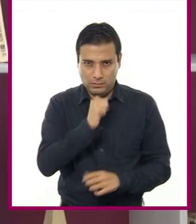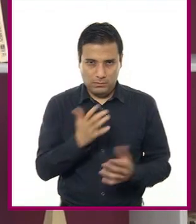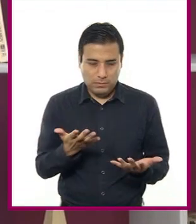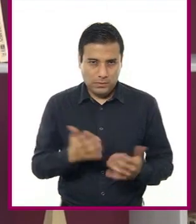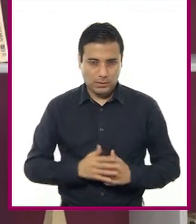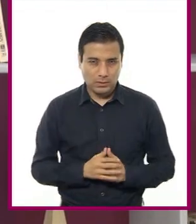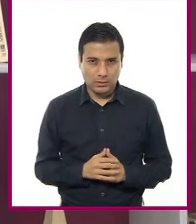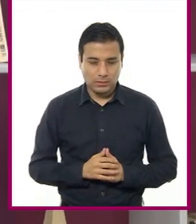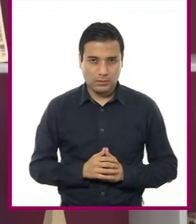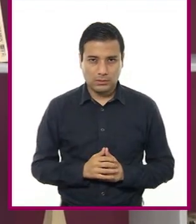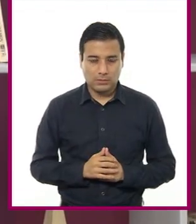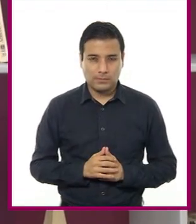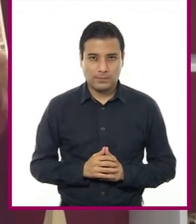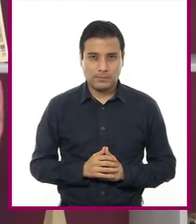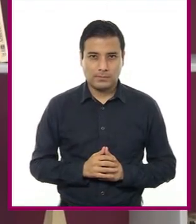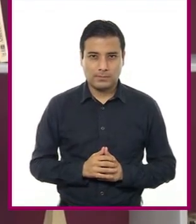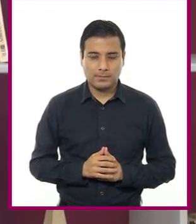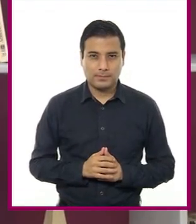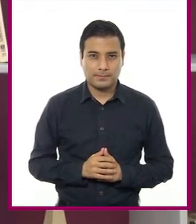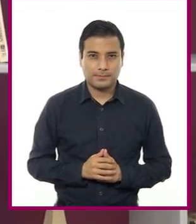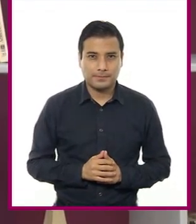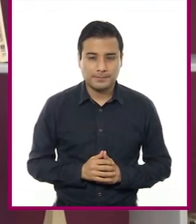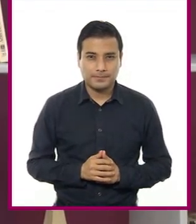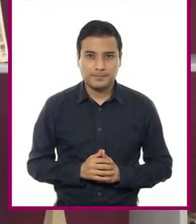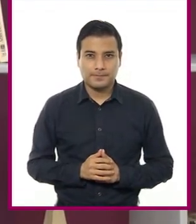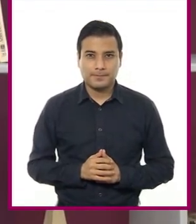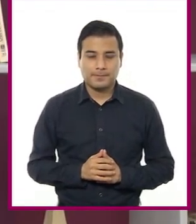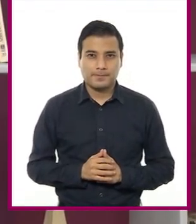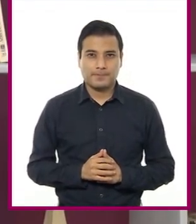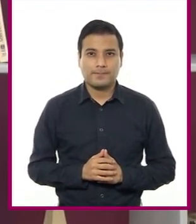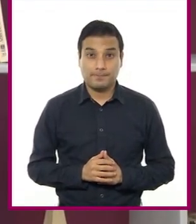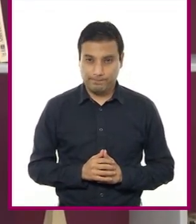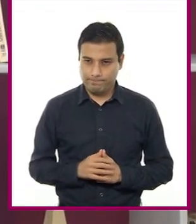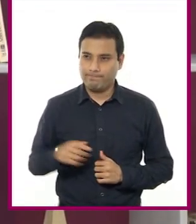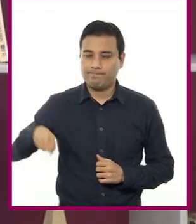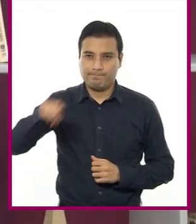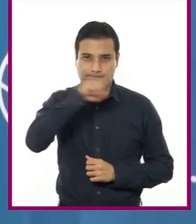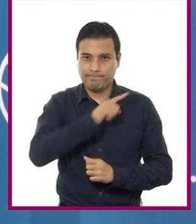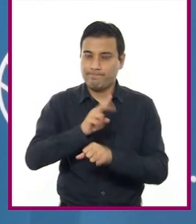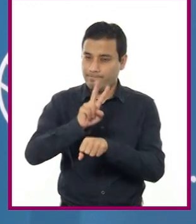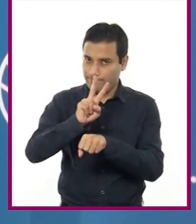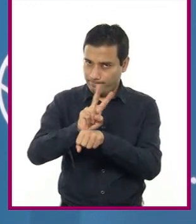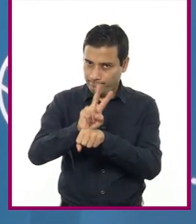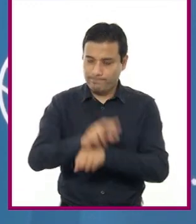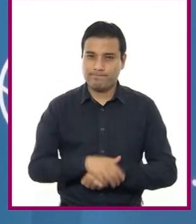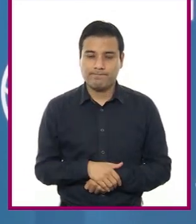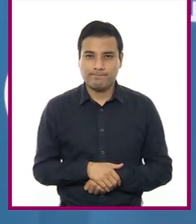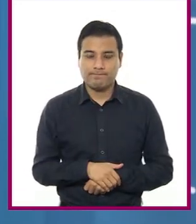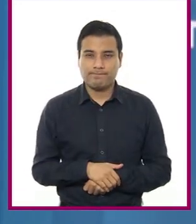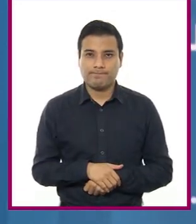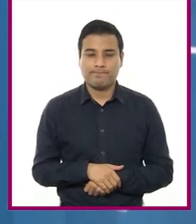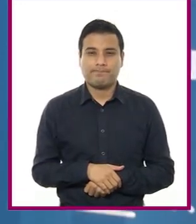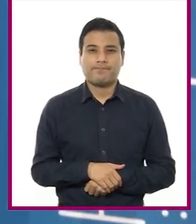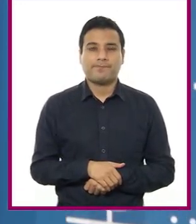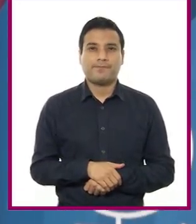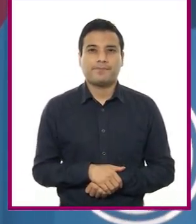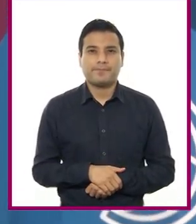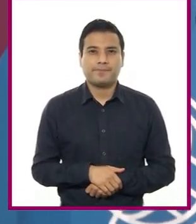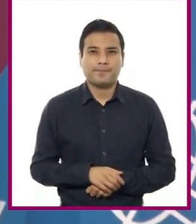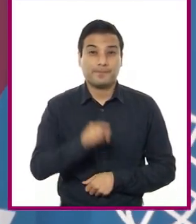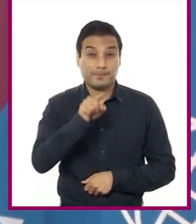el cargo que ostenta. Nunca, porque los estaremos vigilando. ¿Pueden recordar si han